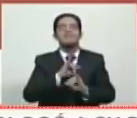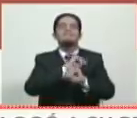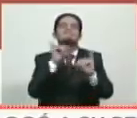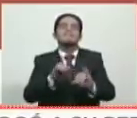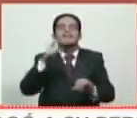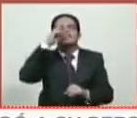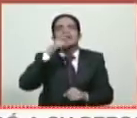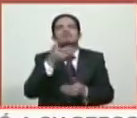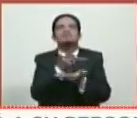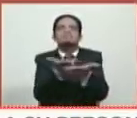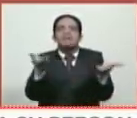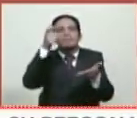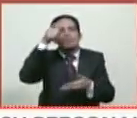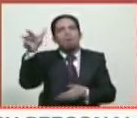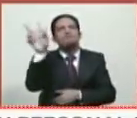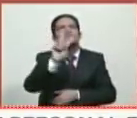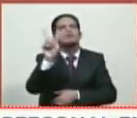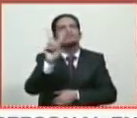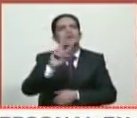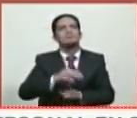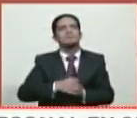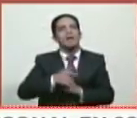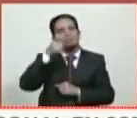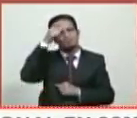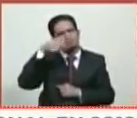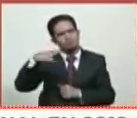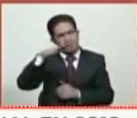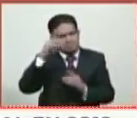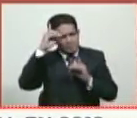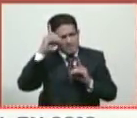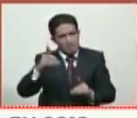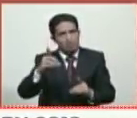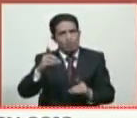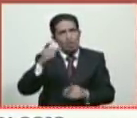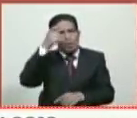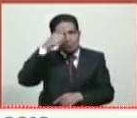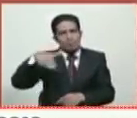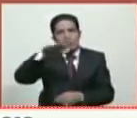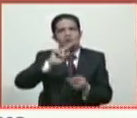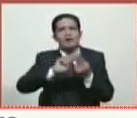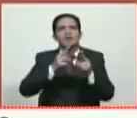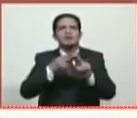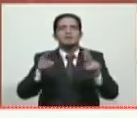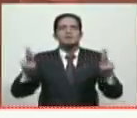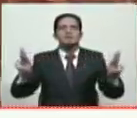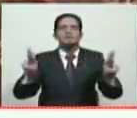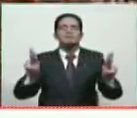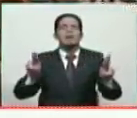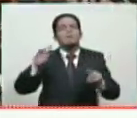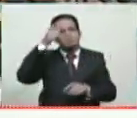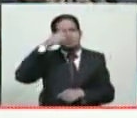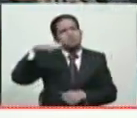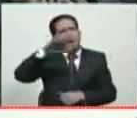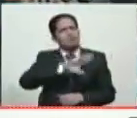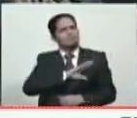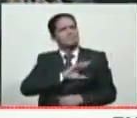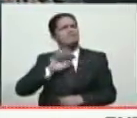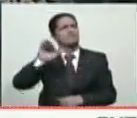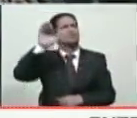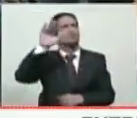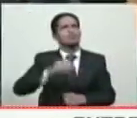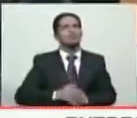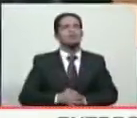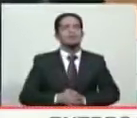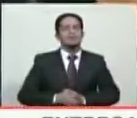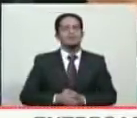pueblo de Venezuela, a nuestro pueblo bueno, a nuestro pueblo digno, a nuestro pueblo de paz, a nuestro pueblo de futuro.